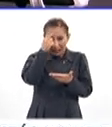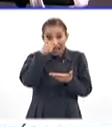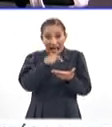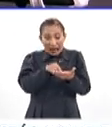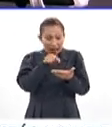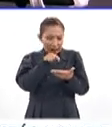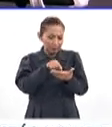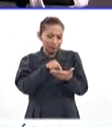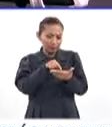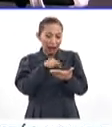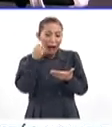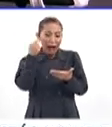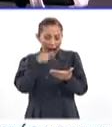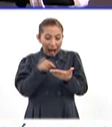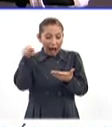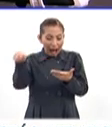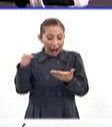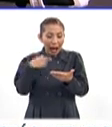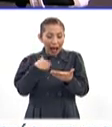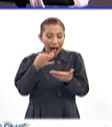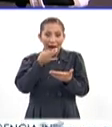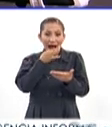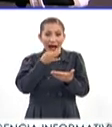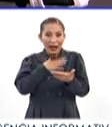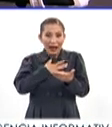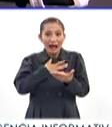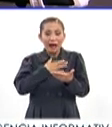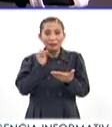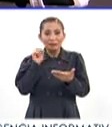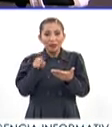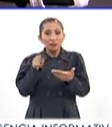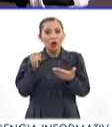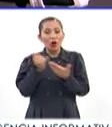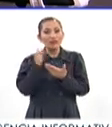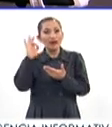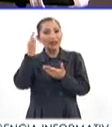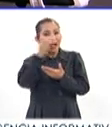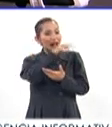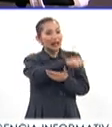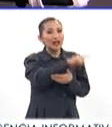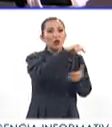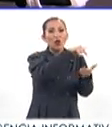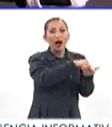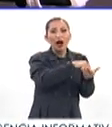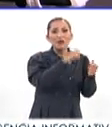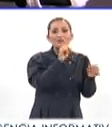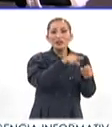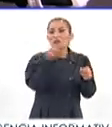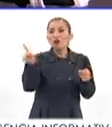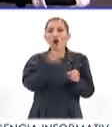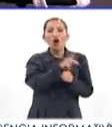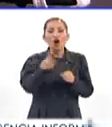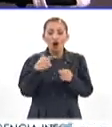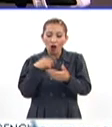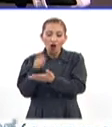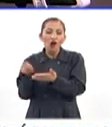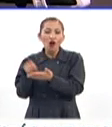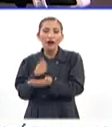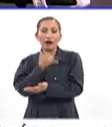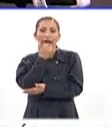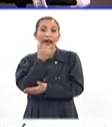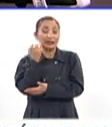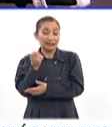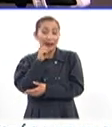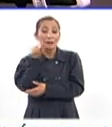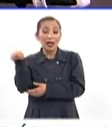pensó que estaban recibiendo un mensaje exactamente igual a nivel federal que a nivel local. Claro. Entonces, yo creo que es una